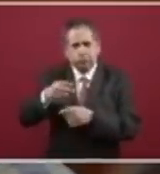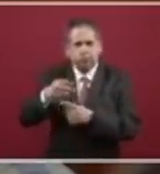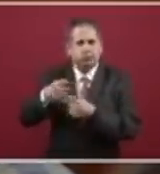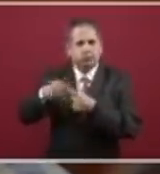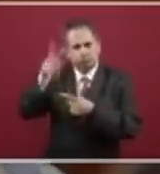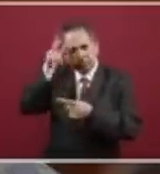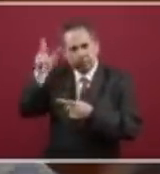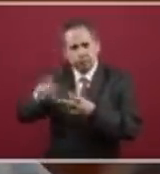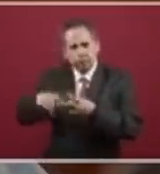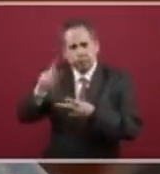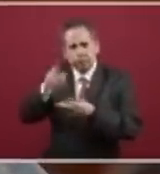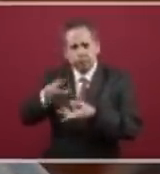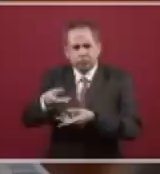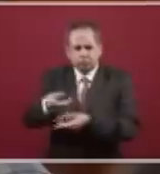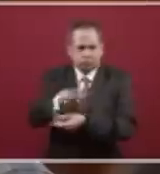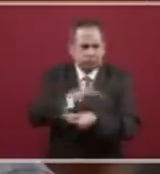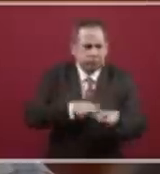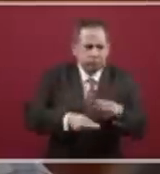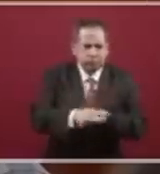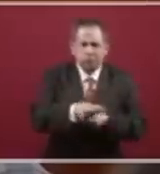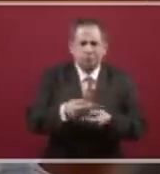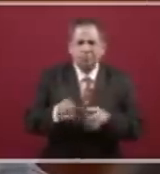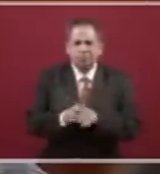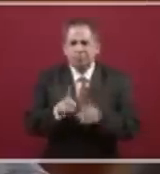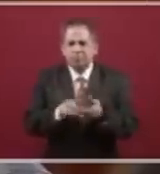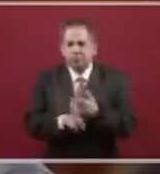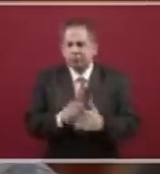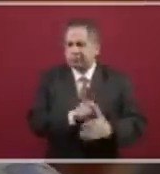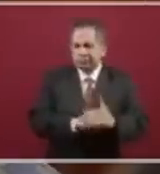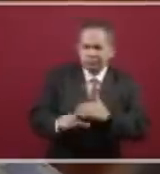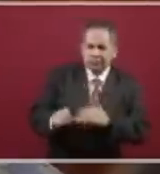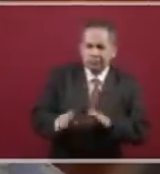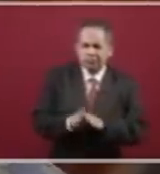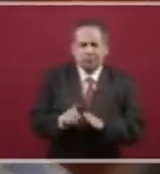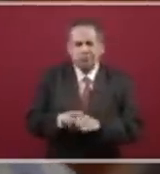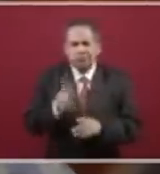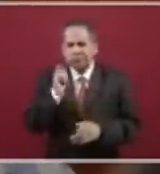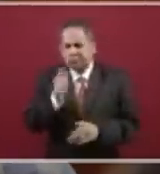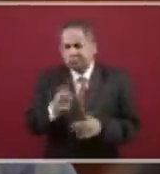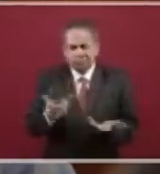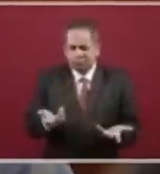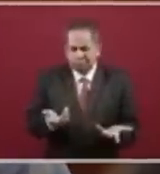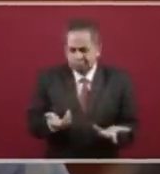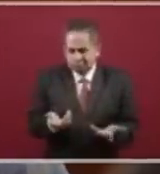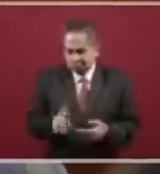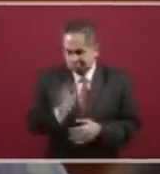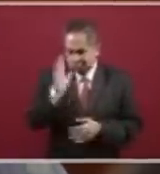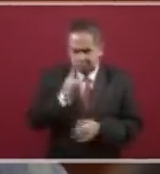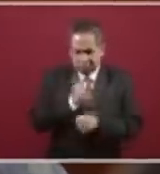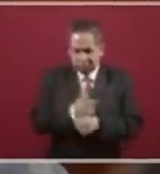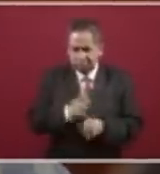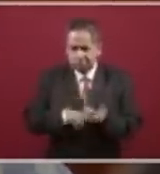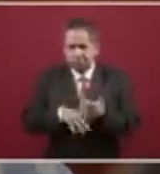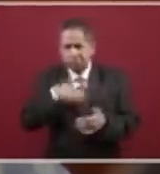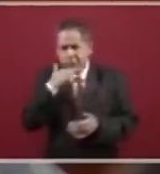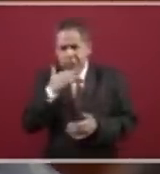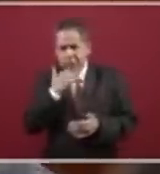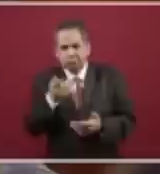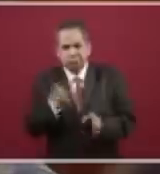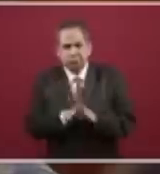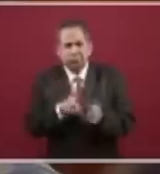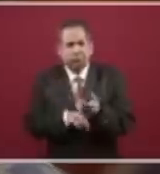de hidalgo que son éstas son sobornos podemos presumir casos de corrupción